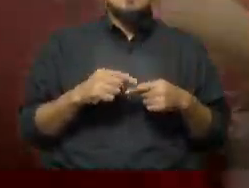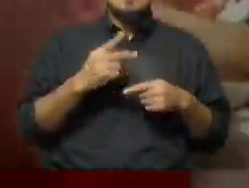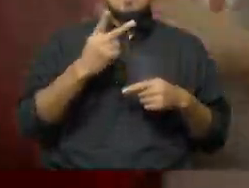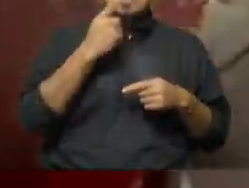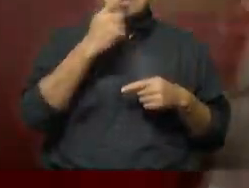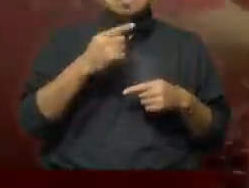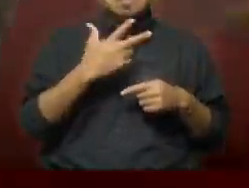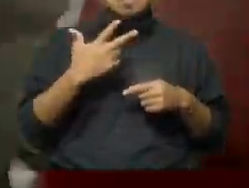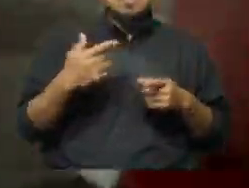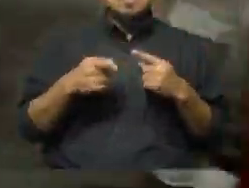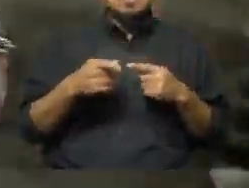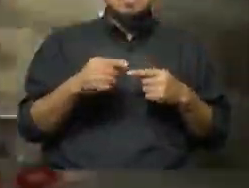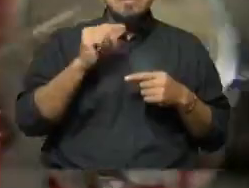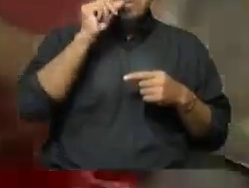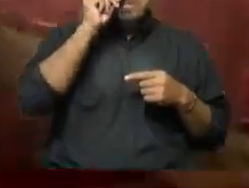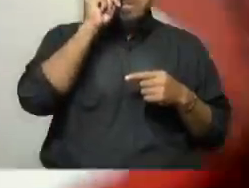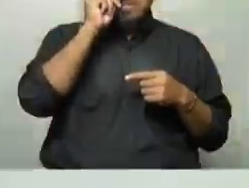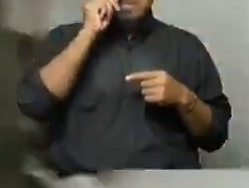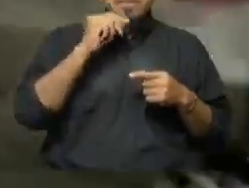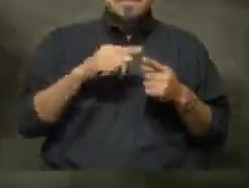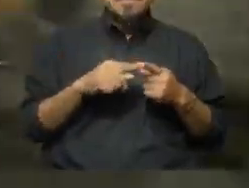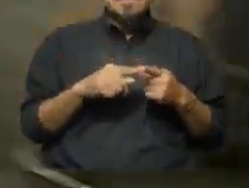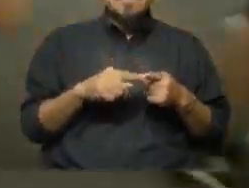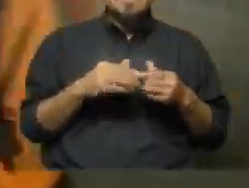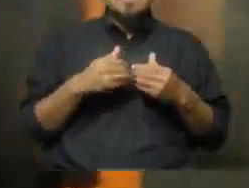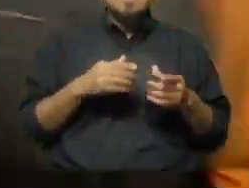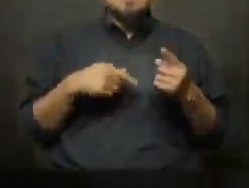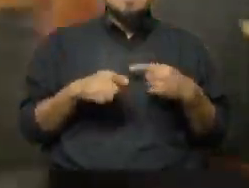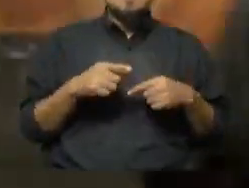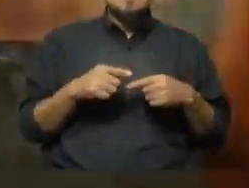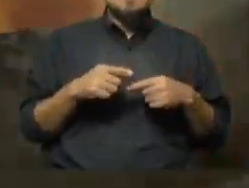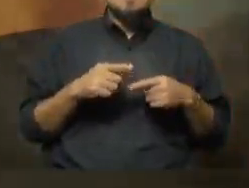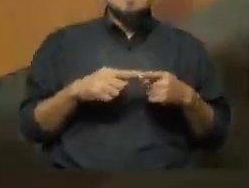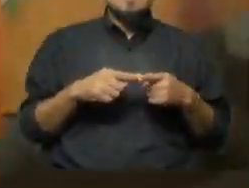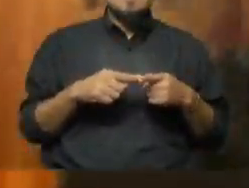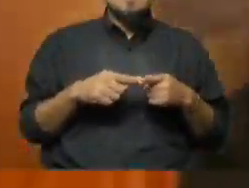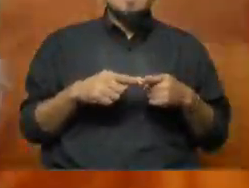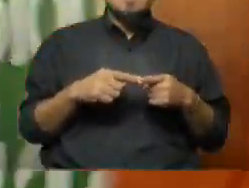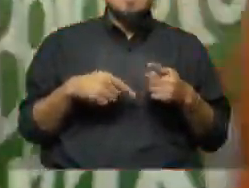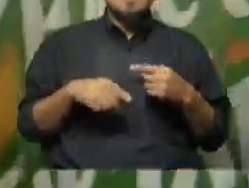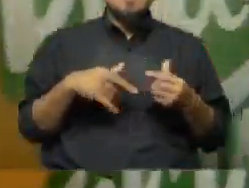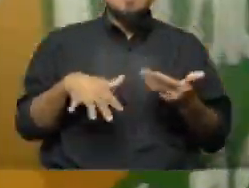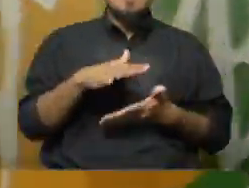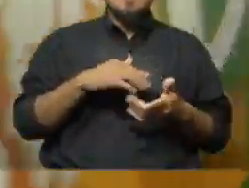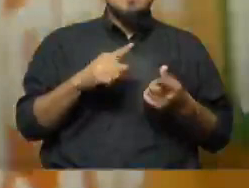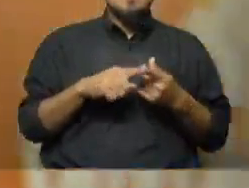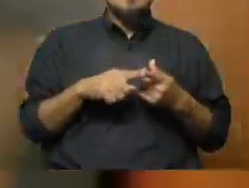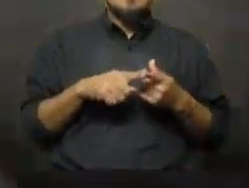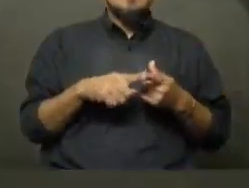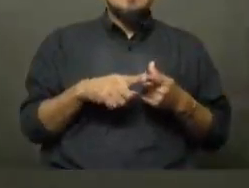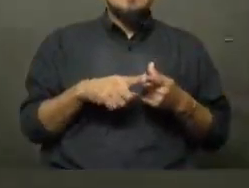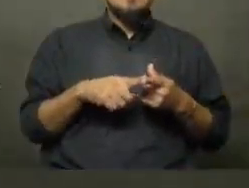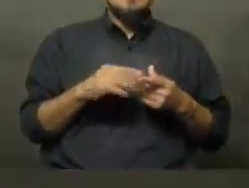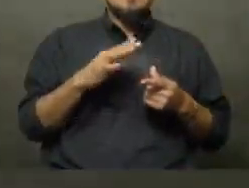2023, que arranca en Plaza Independencia, es hasta Plaza Cagancha. Hay